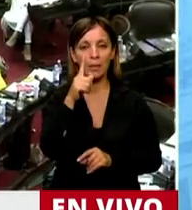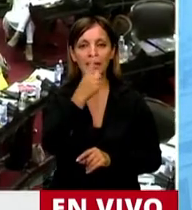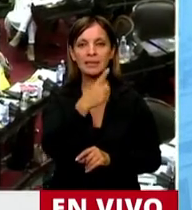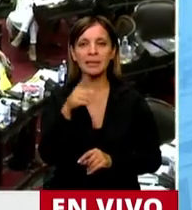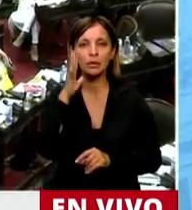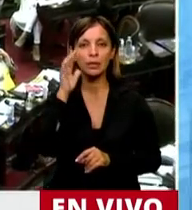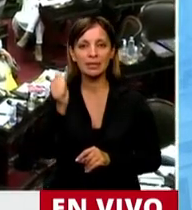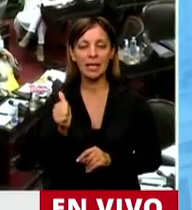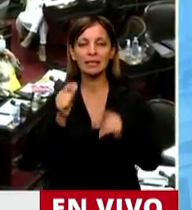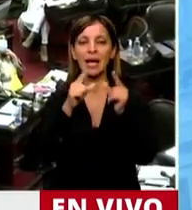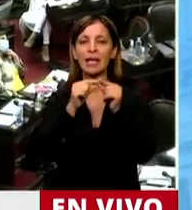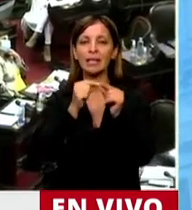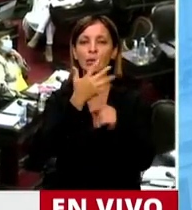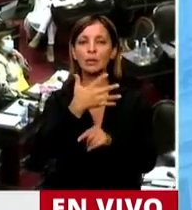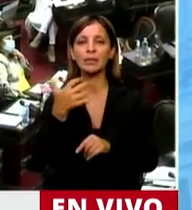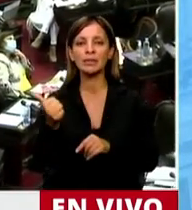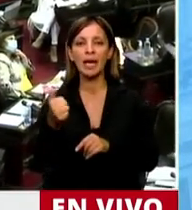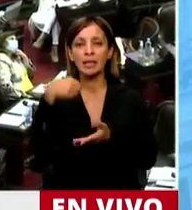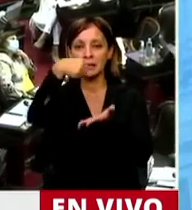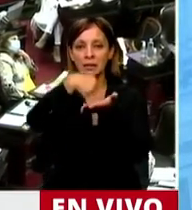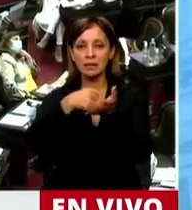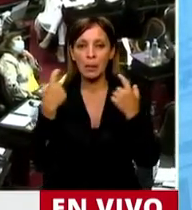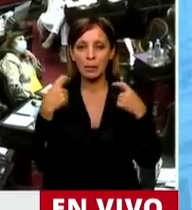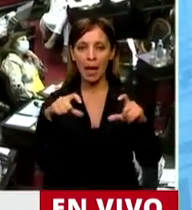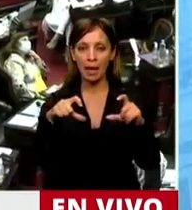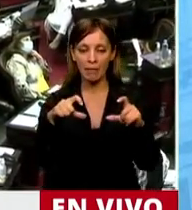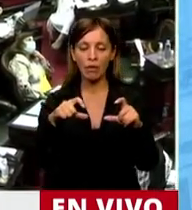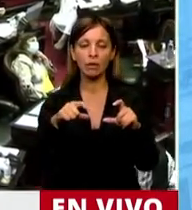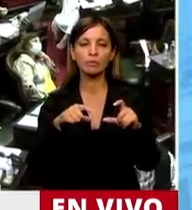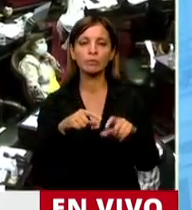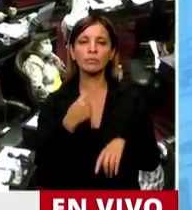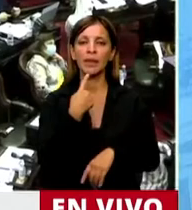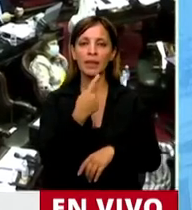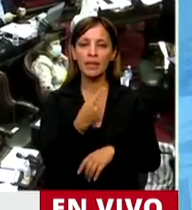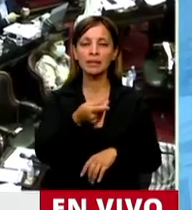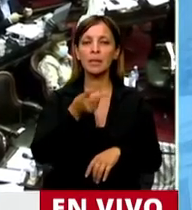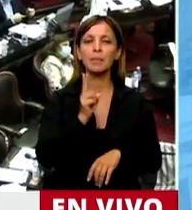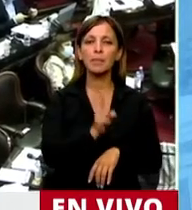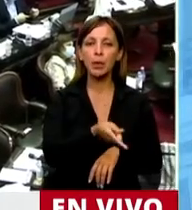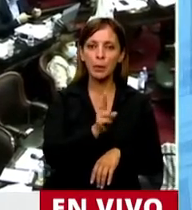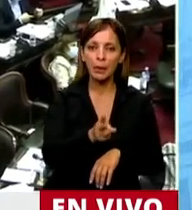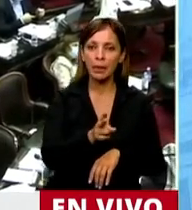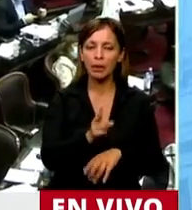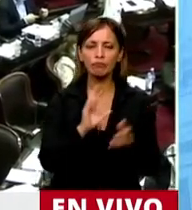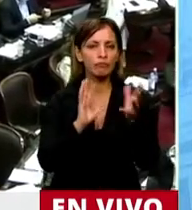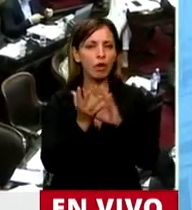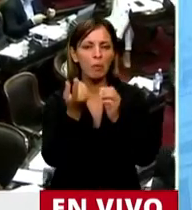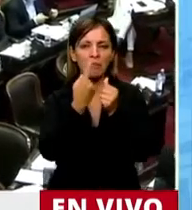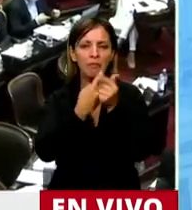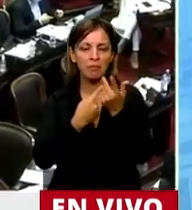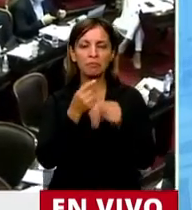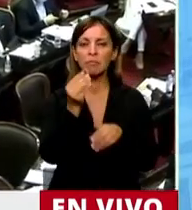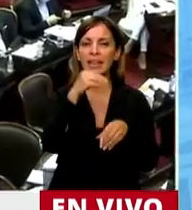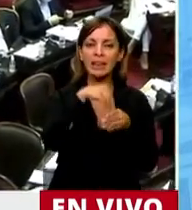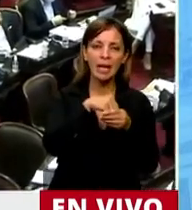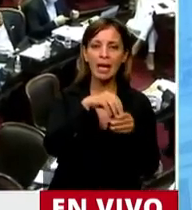24.156, artículo 56, último párrafo, prohíbe que cualquiera sea el crédito público, sea deuda